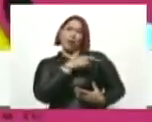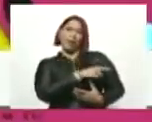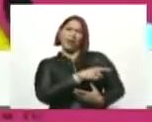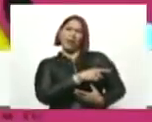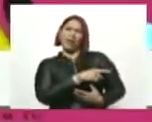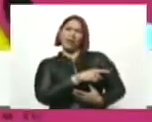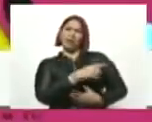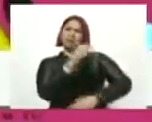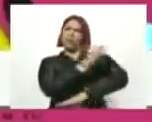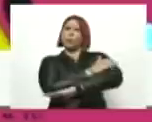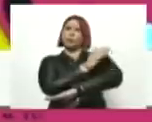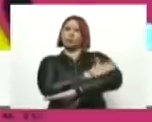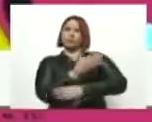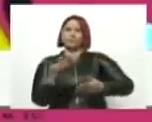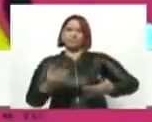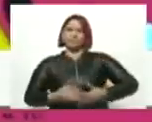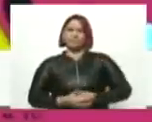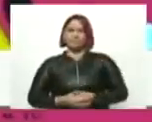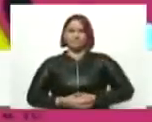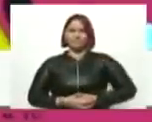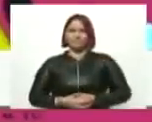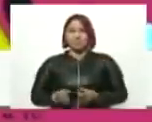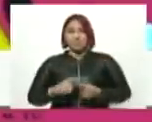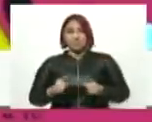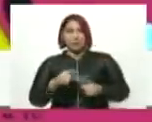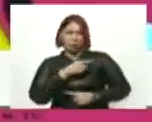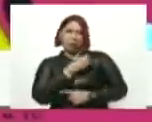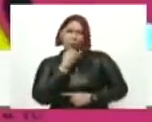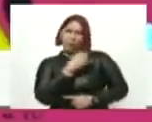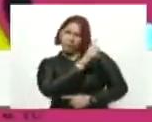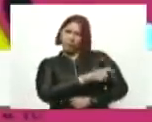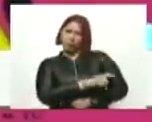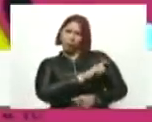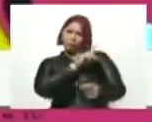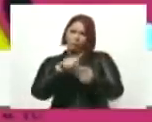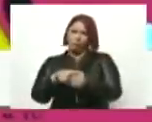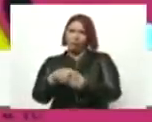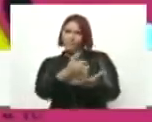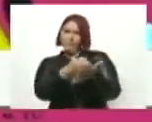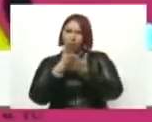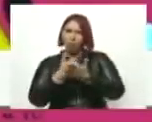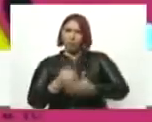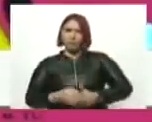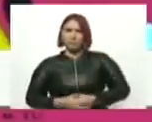Primera Justicia. Pero es chévere. Vamos a meterlo aquí que nos ayude.